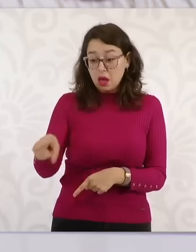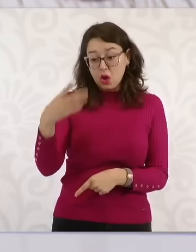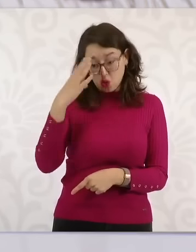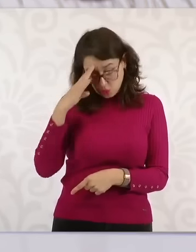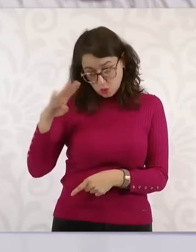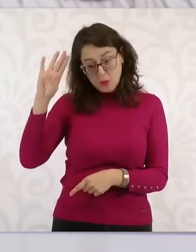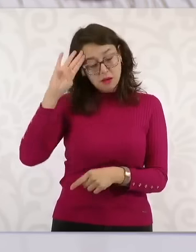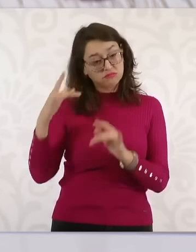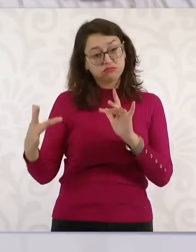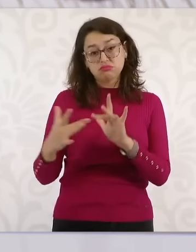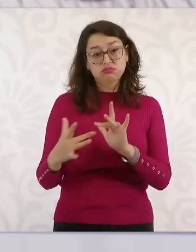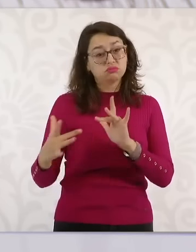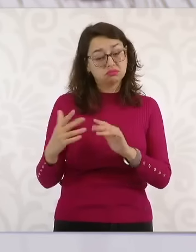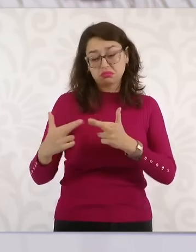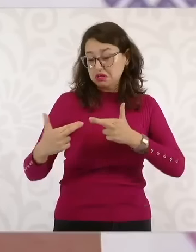poco menos.